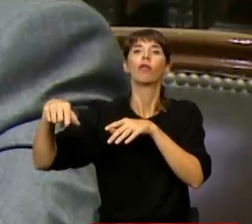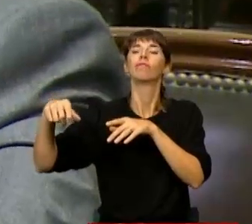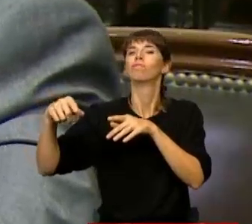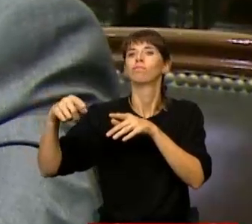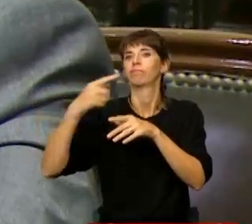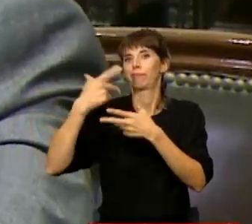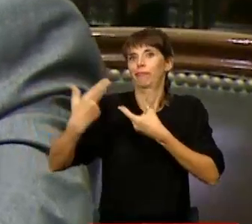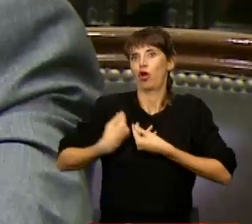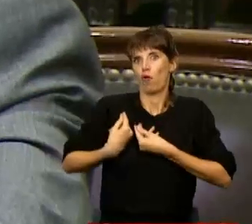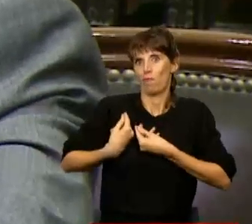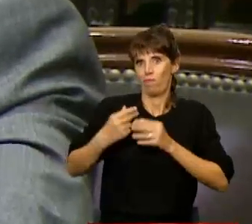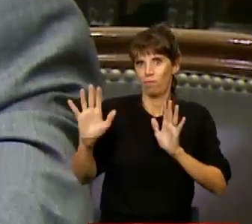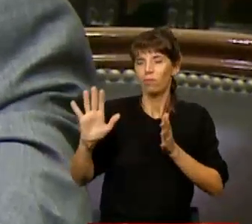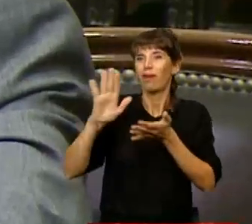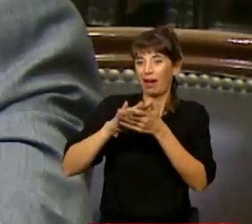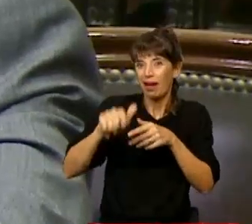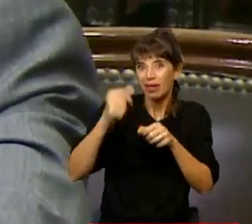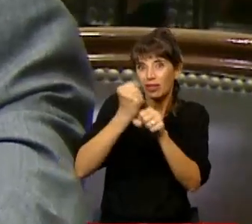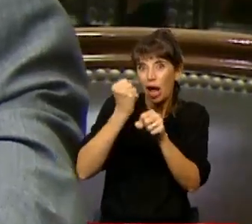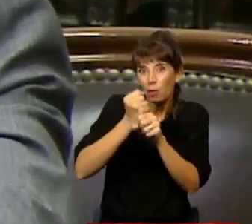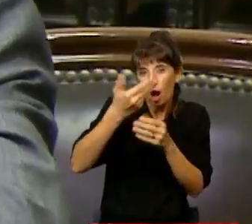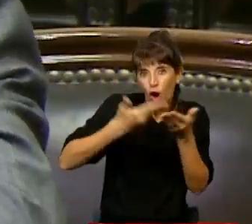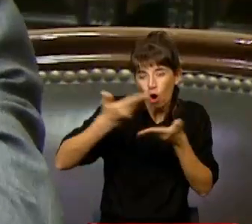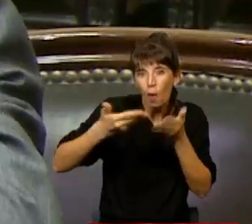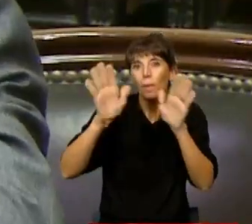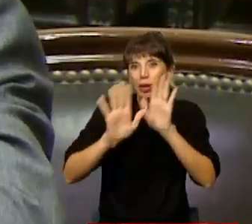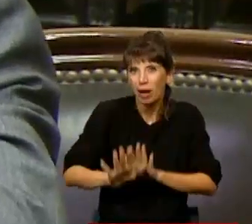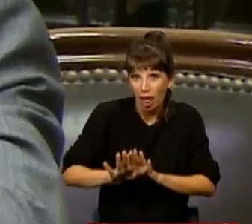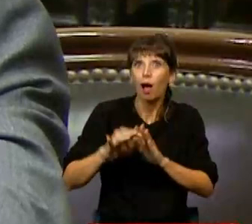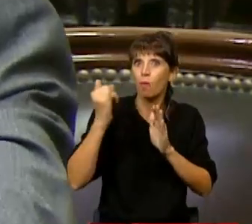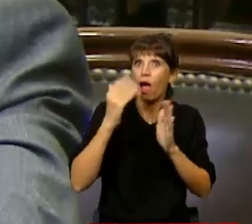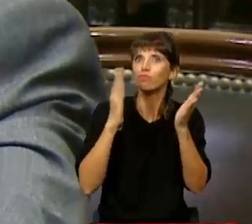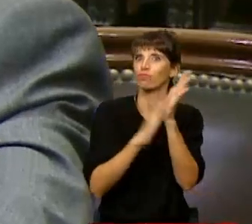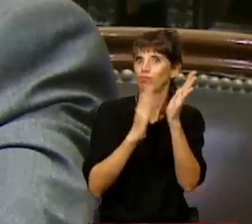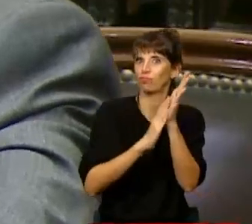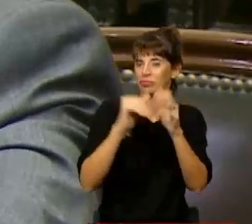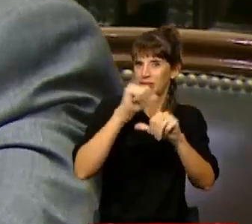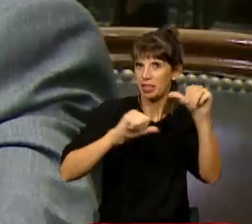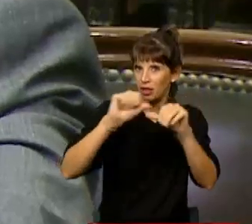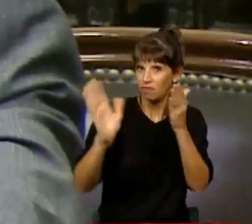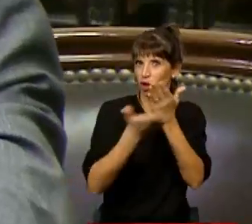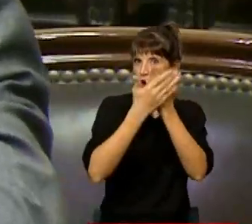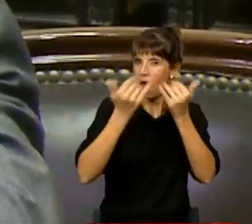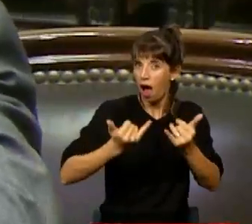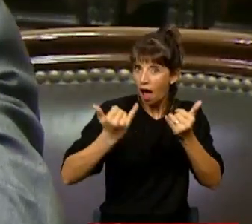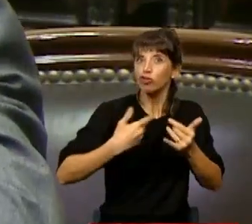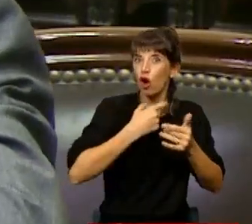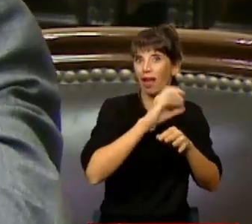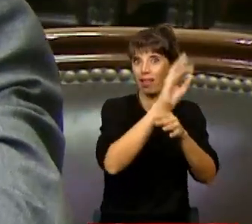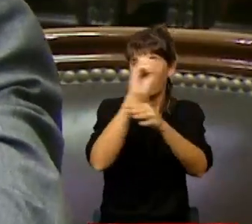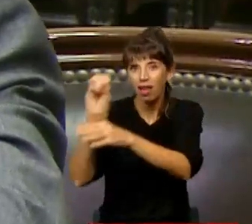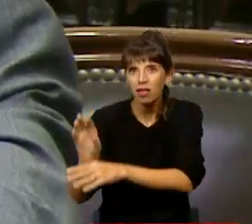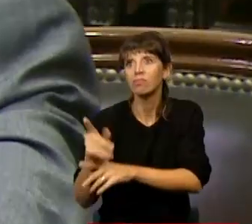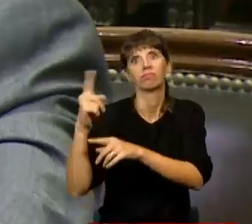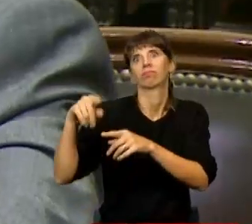reparta este trabajo que hicimos con fundamento científico, y no pude justamente hacerlo llegar a todos los diputados como